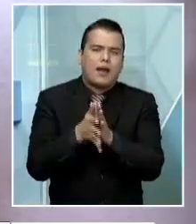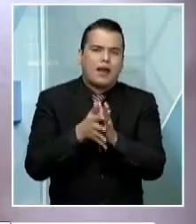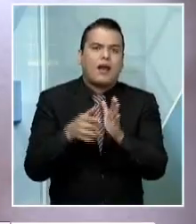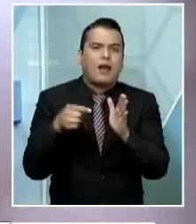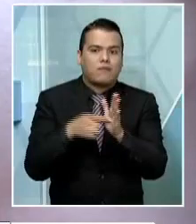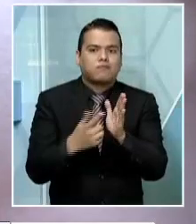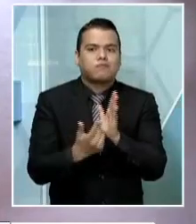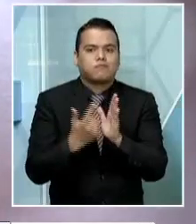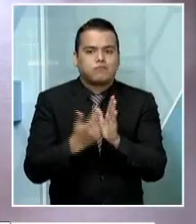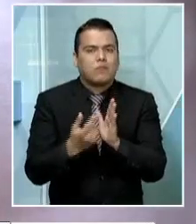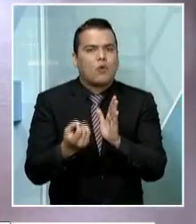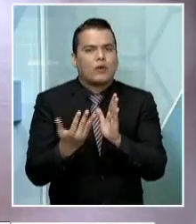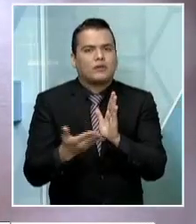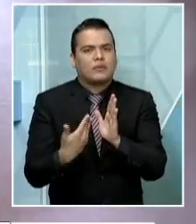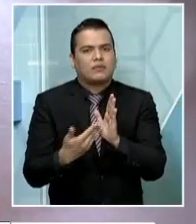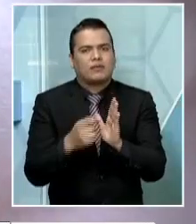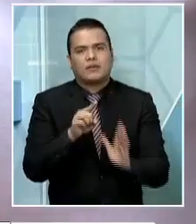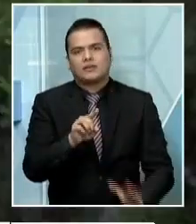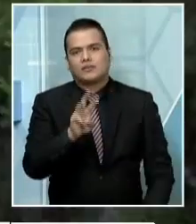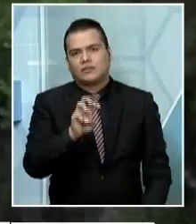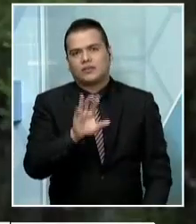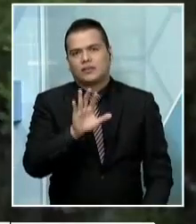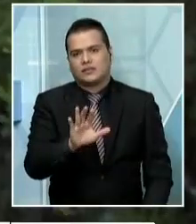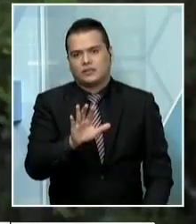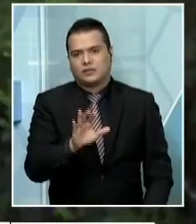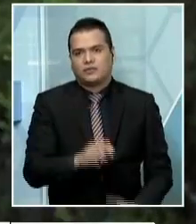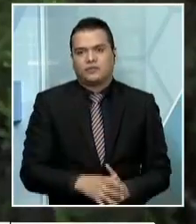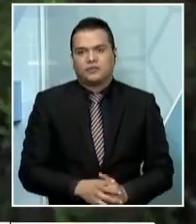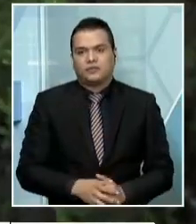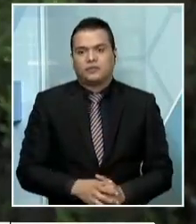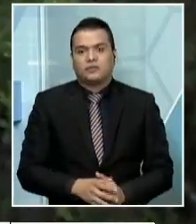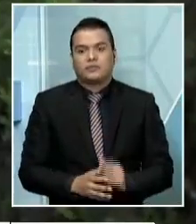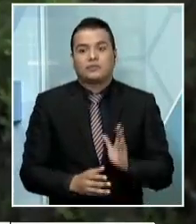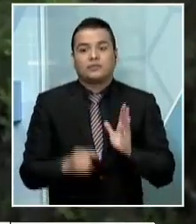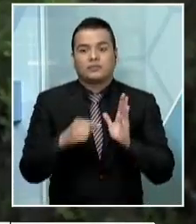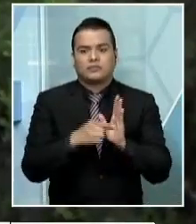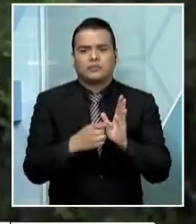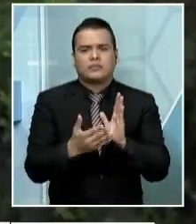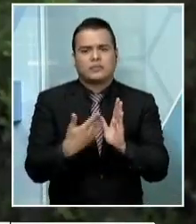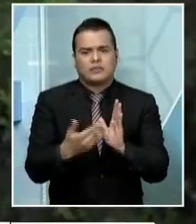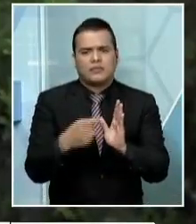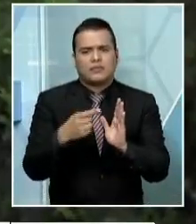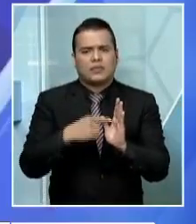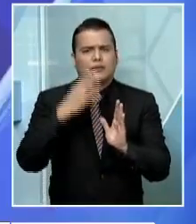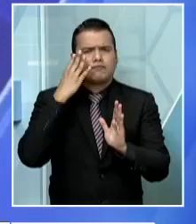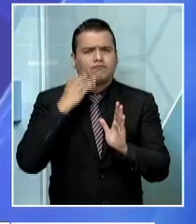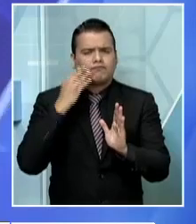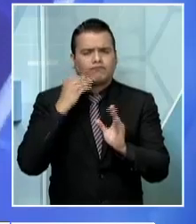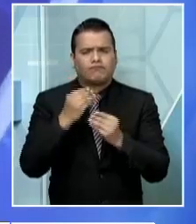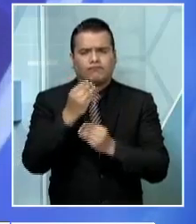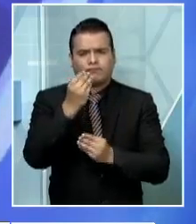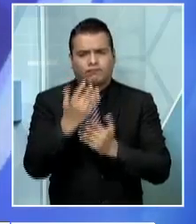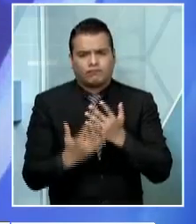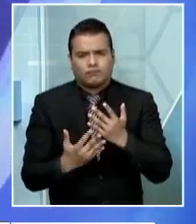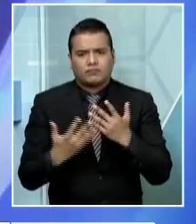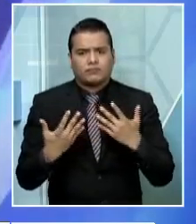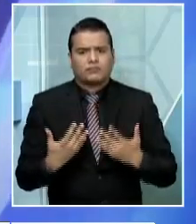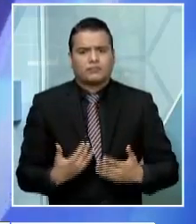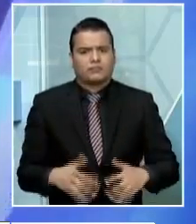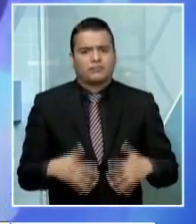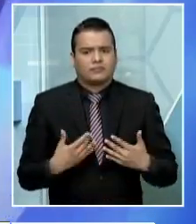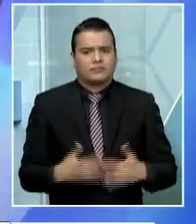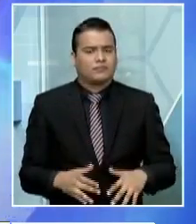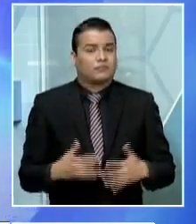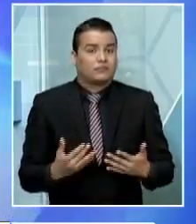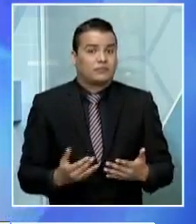185 páginas de este libro escrito con alma de reporteras. Van a encontrar un libro lleno de experiencias de mujeres que se enfrentaron a un sinnúmero